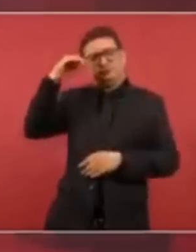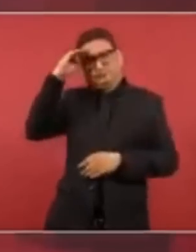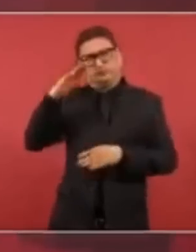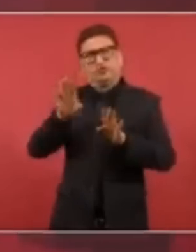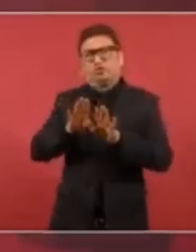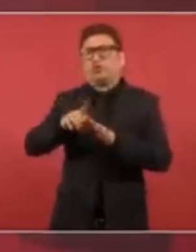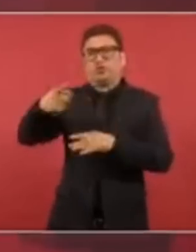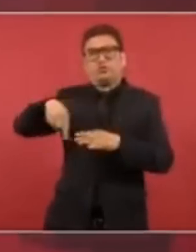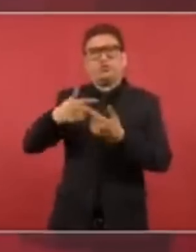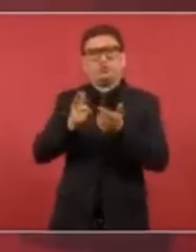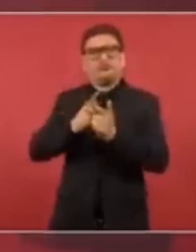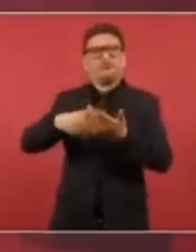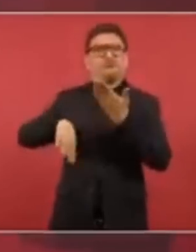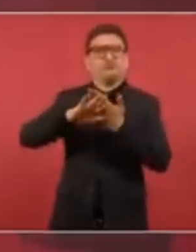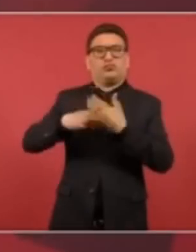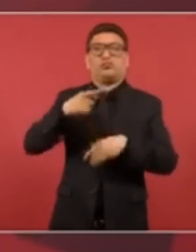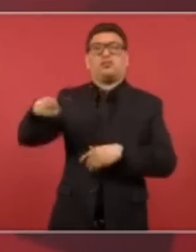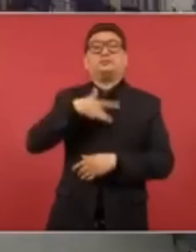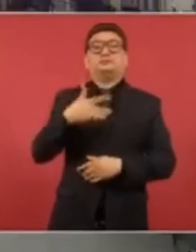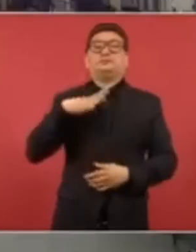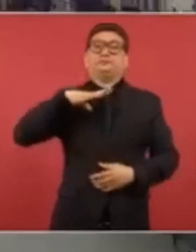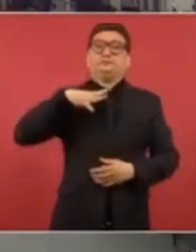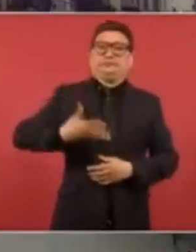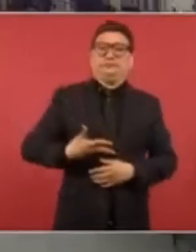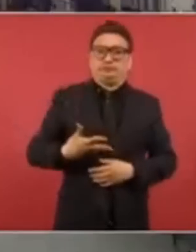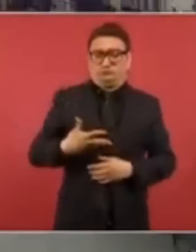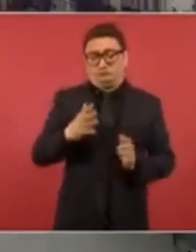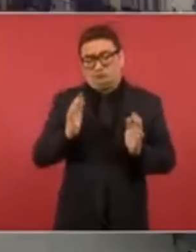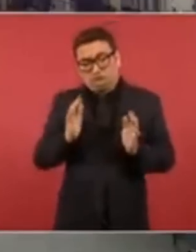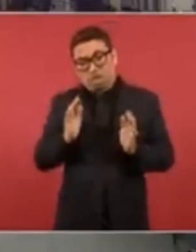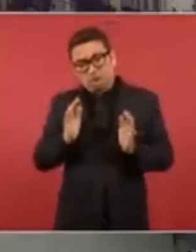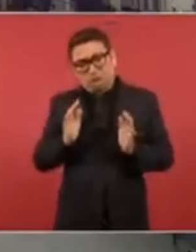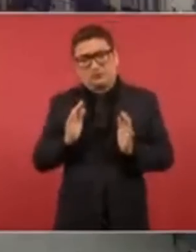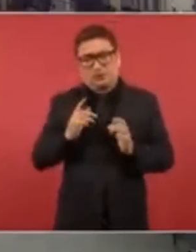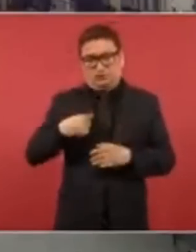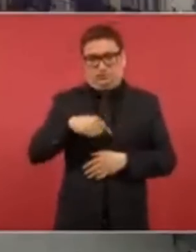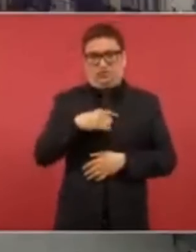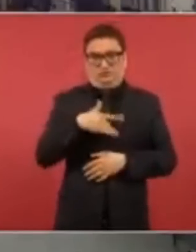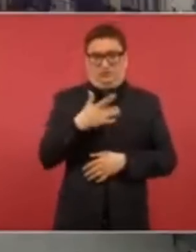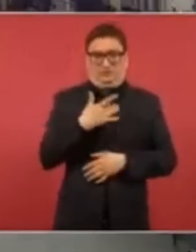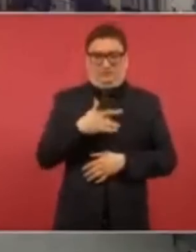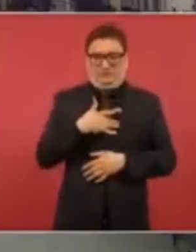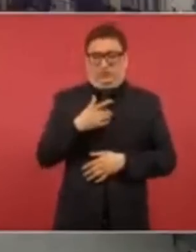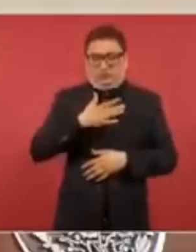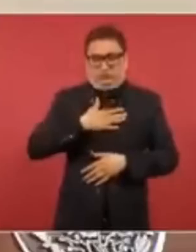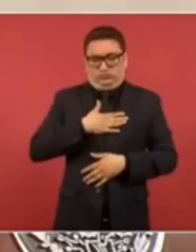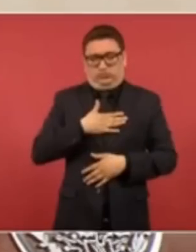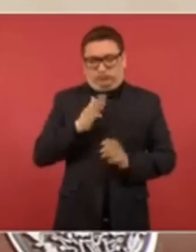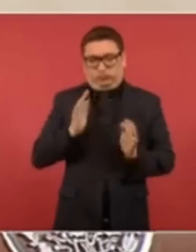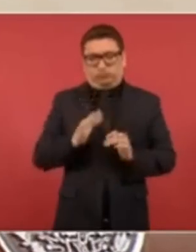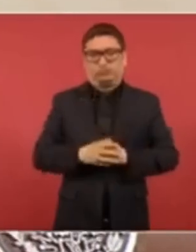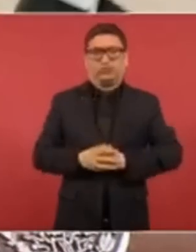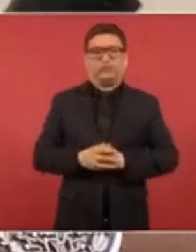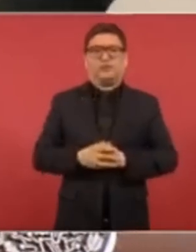expresión. Y sale el tema porque saca un video el presidente López Obrador donde Claudio X